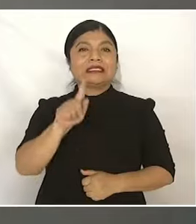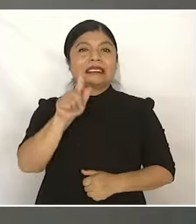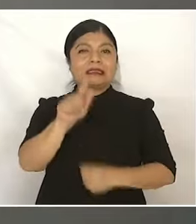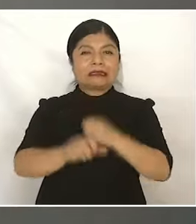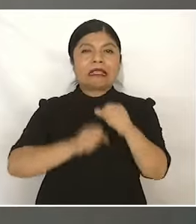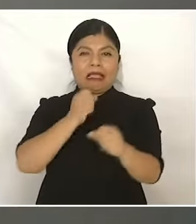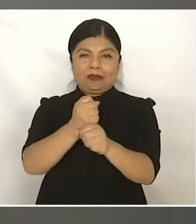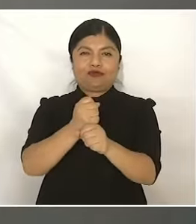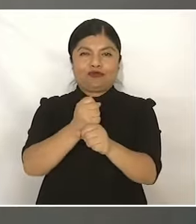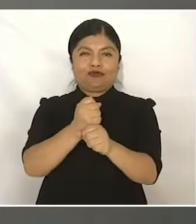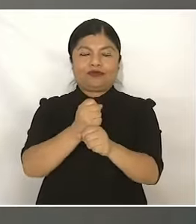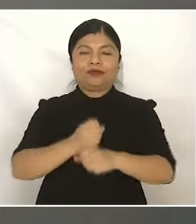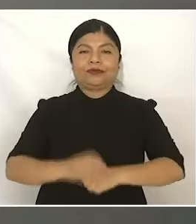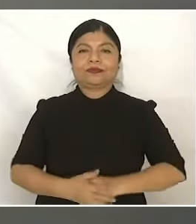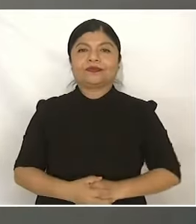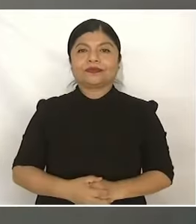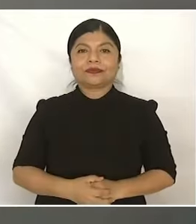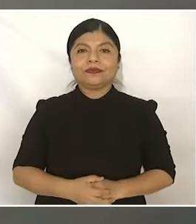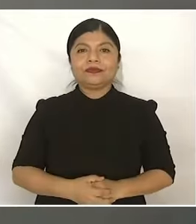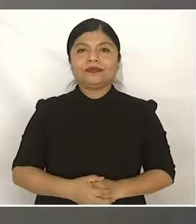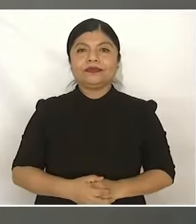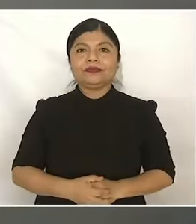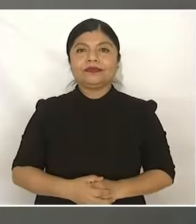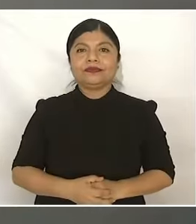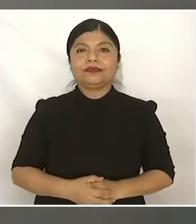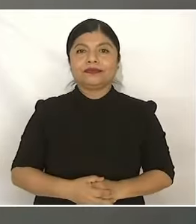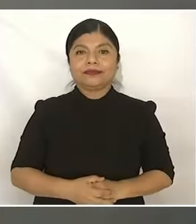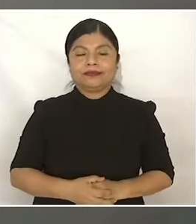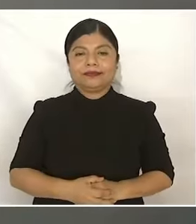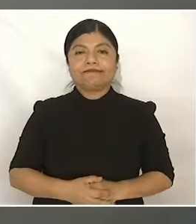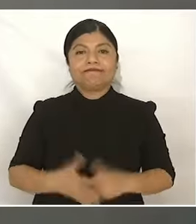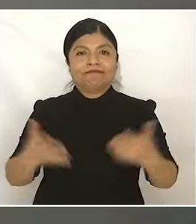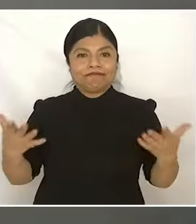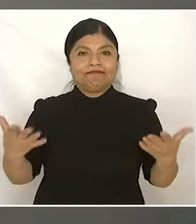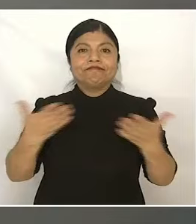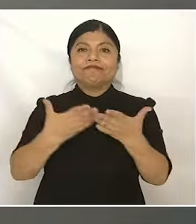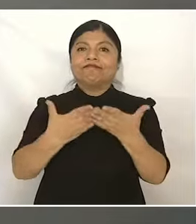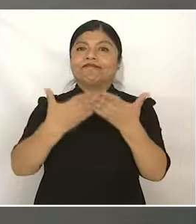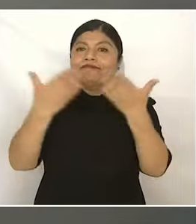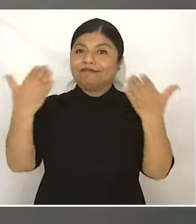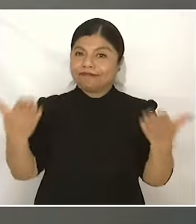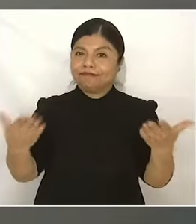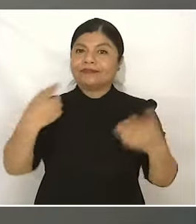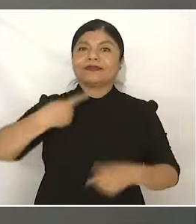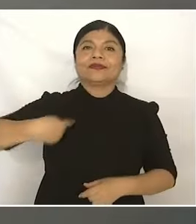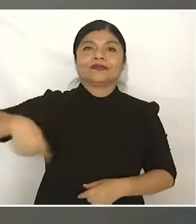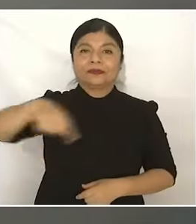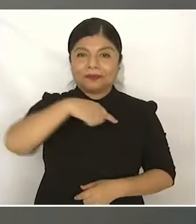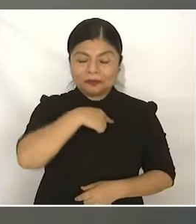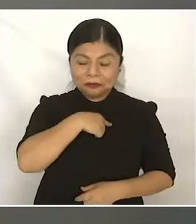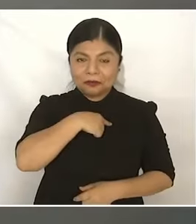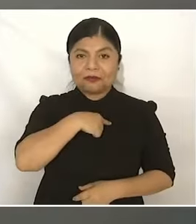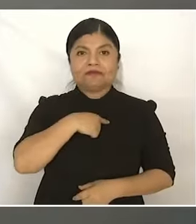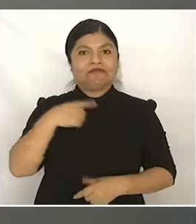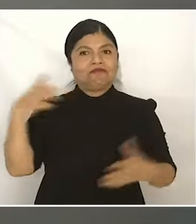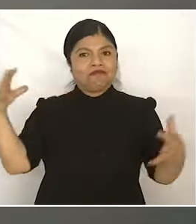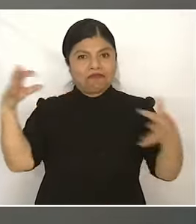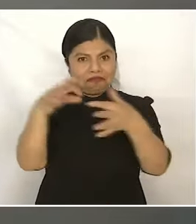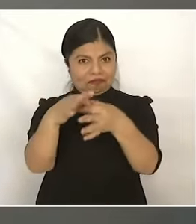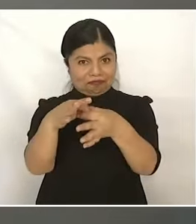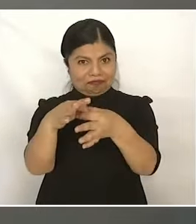ahora, entre todos, por eso es un momento histórico, decidimos hacer